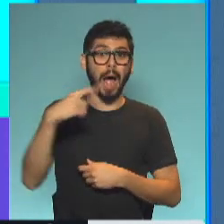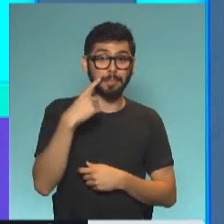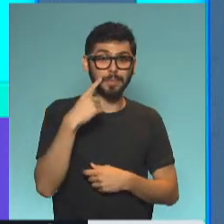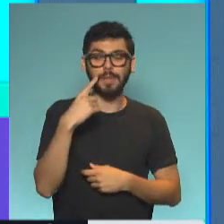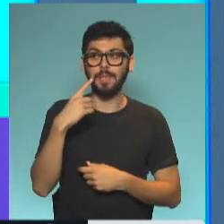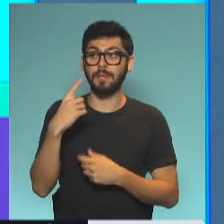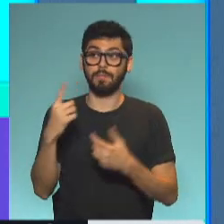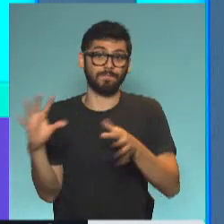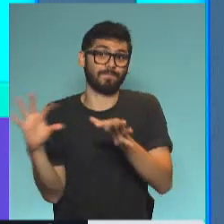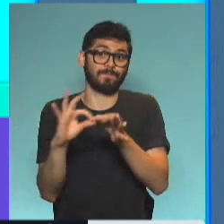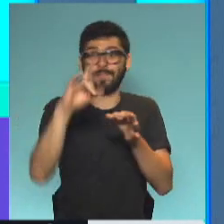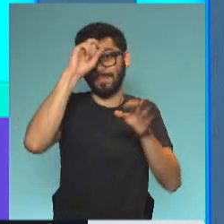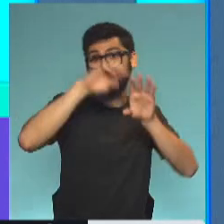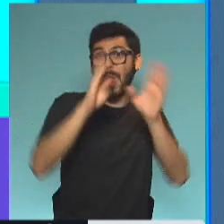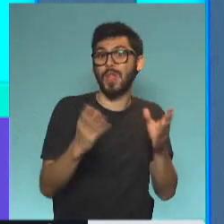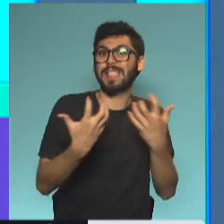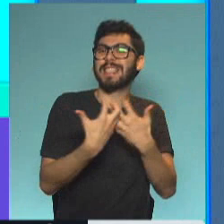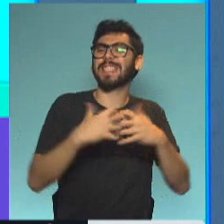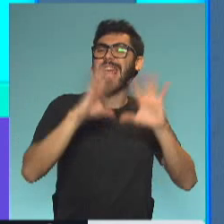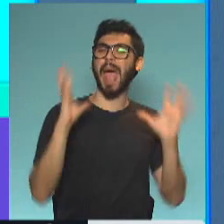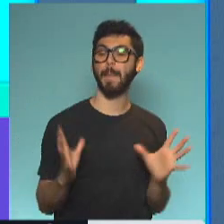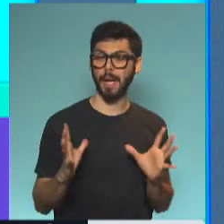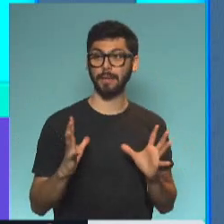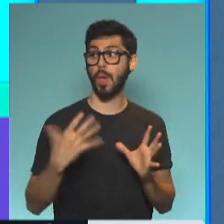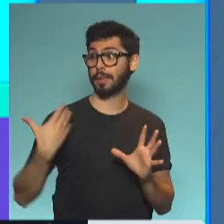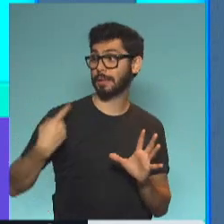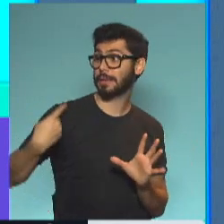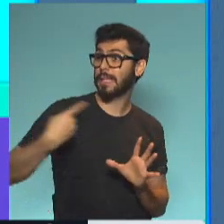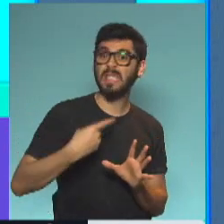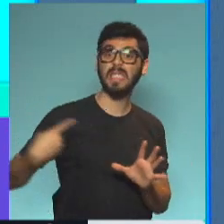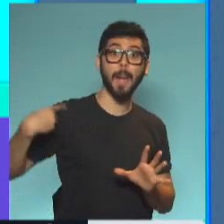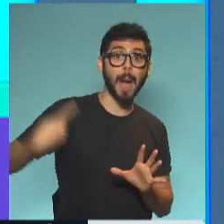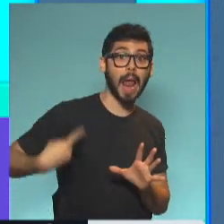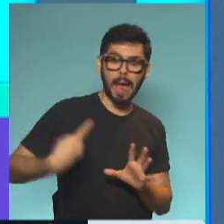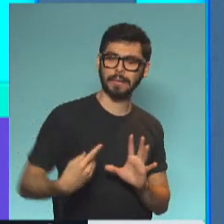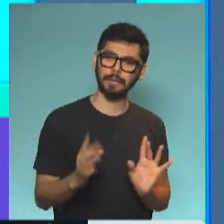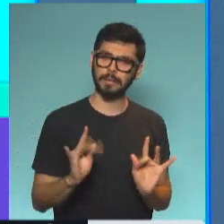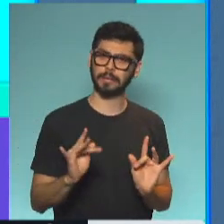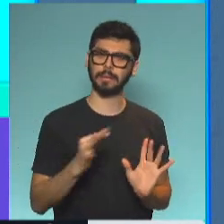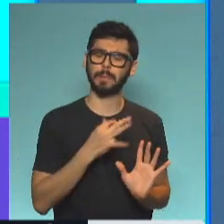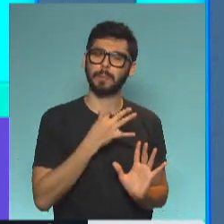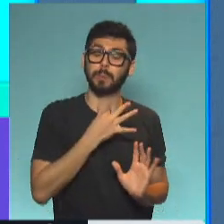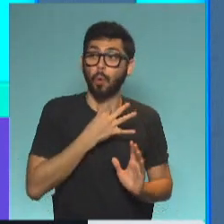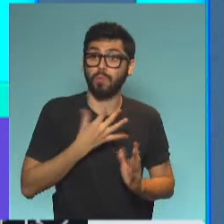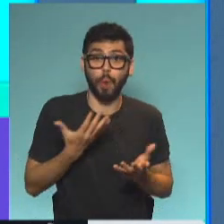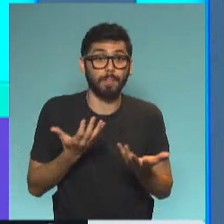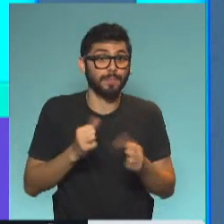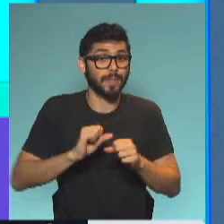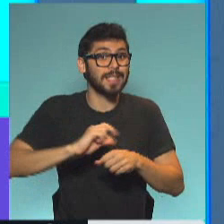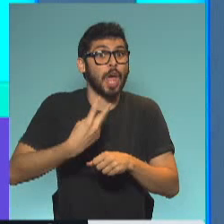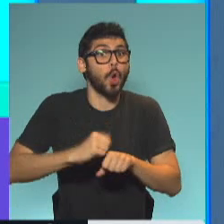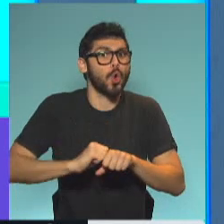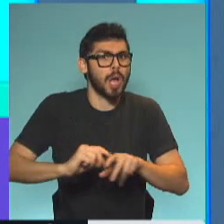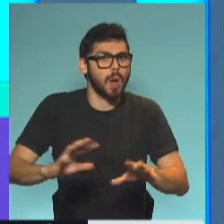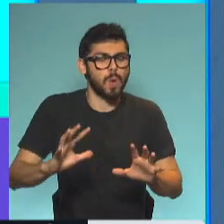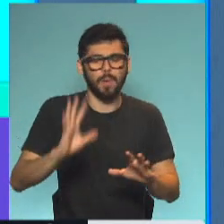de salud que viene tan tensionado tan exigido durante las últimas semanas en esta segunda ola que seguimos transitando en el caso de los adultos